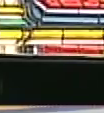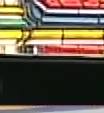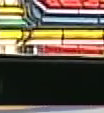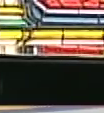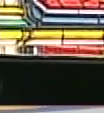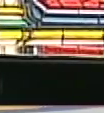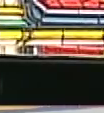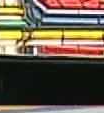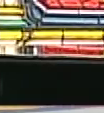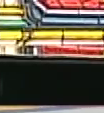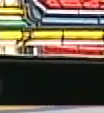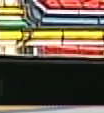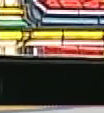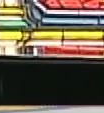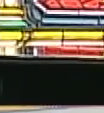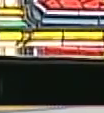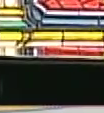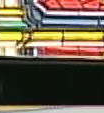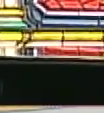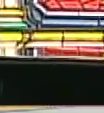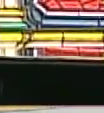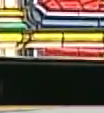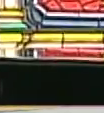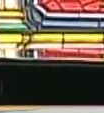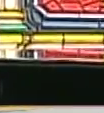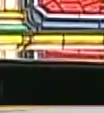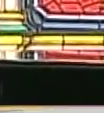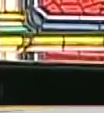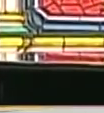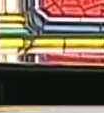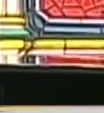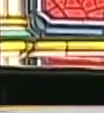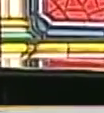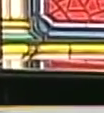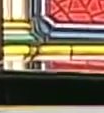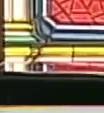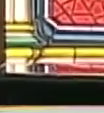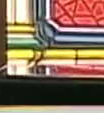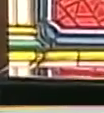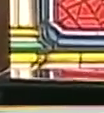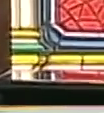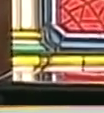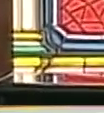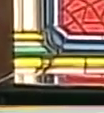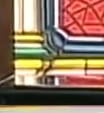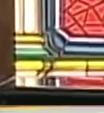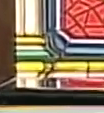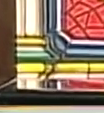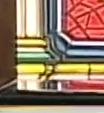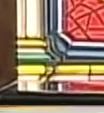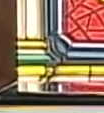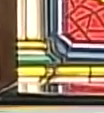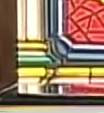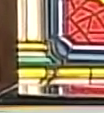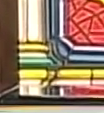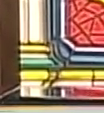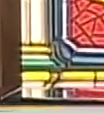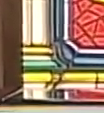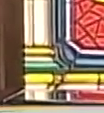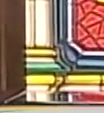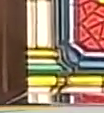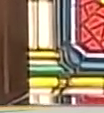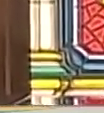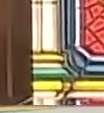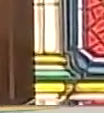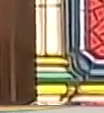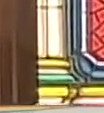vicepresidentes de gobierno, vicepresidente ejecutivo, quien dirige el Consejo Federal de Gobierno, ministros, ministras. Este